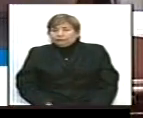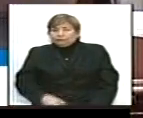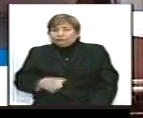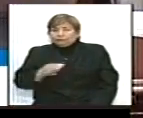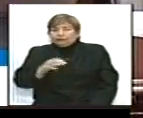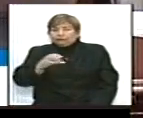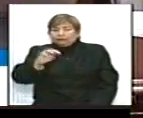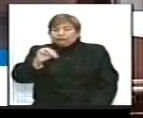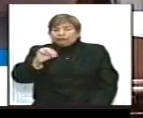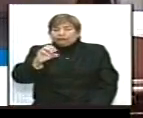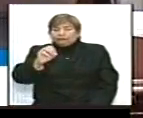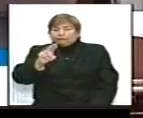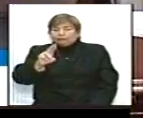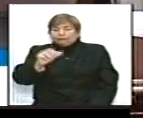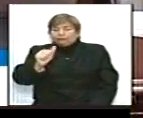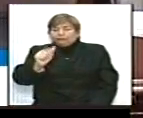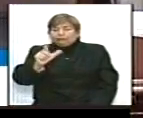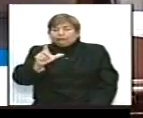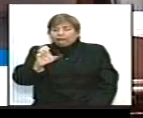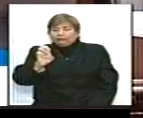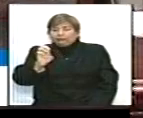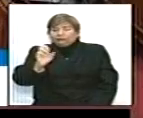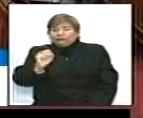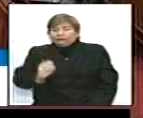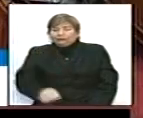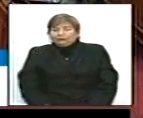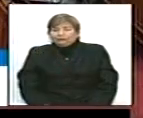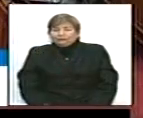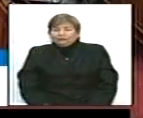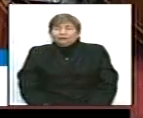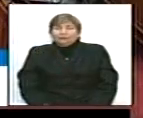congresista Morales Ramírez.